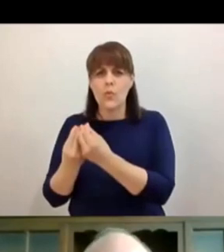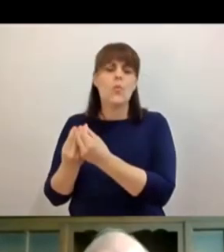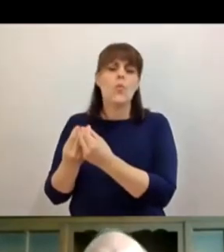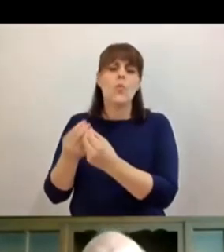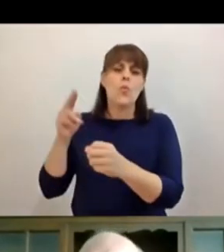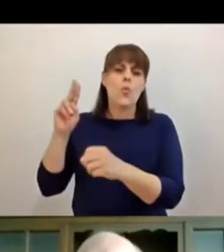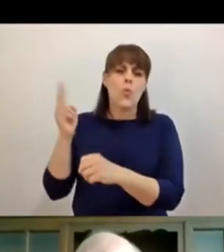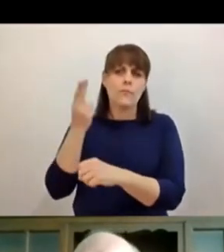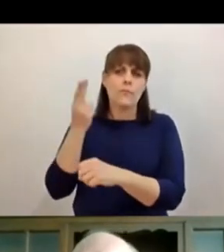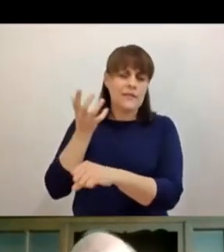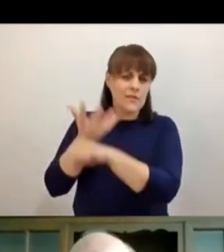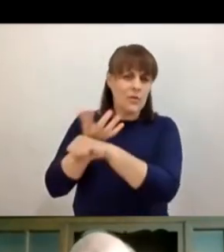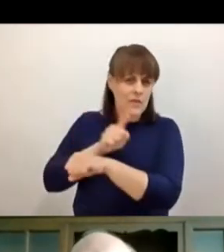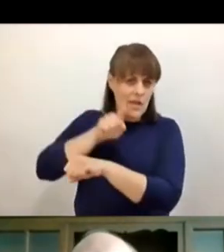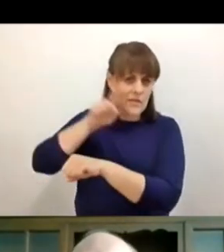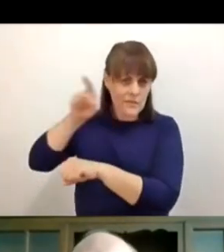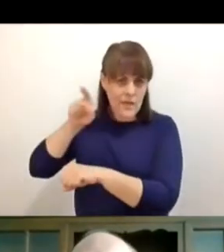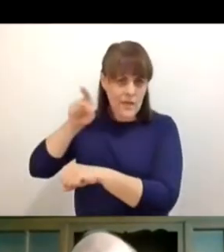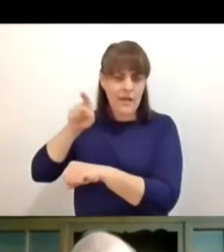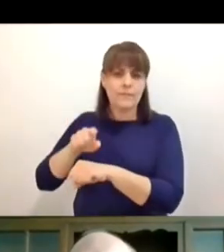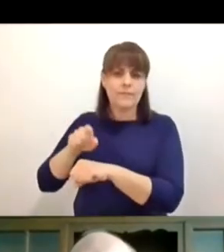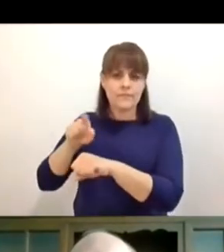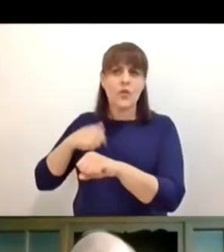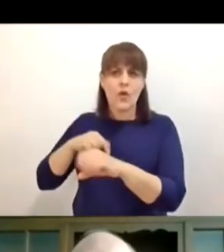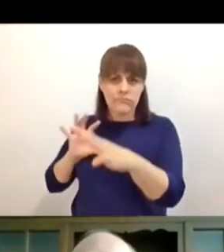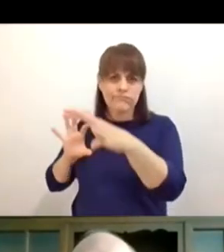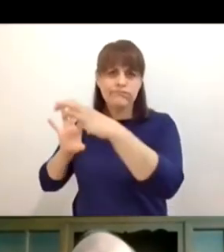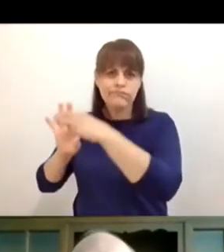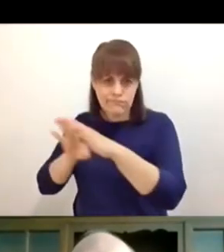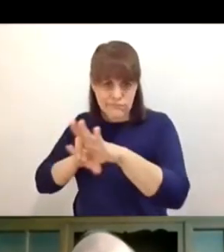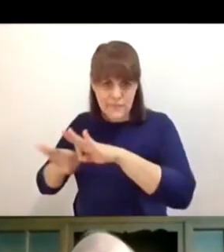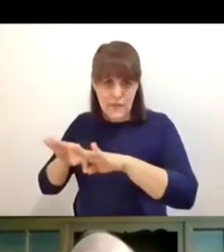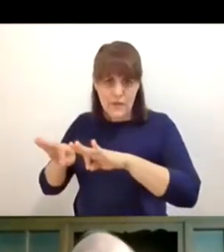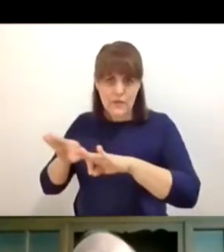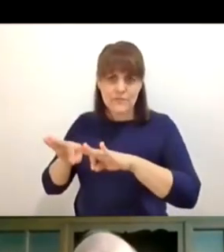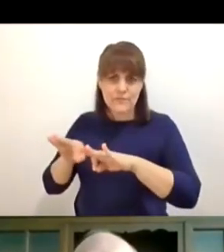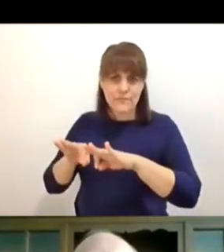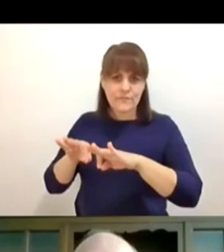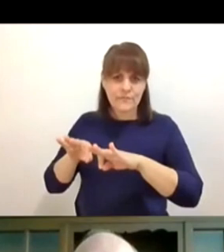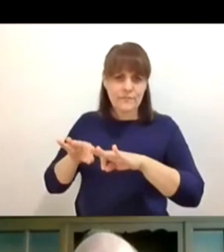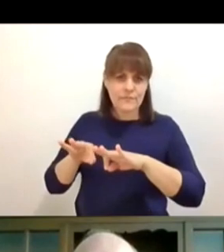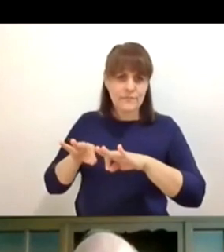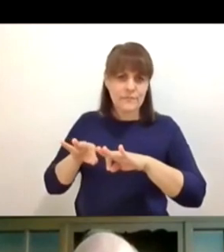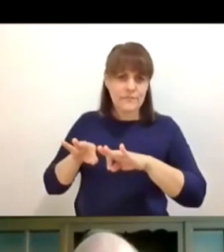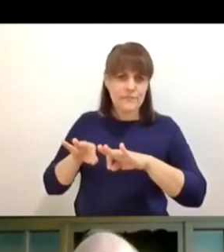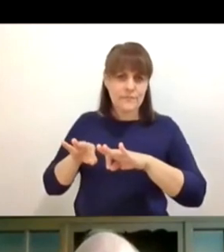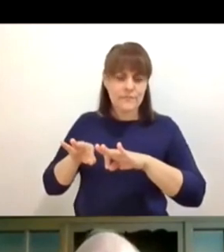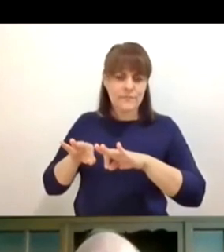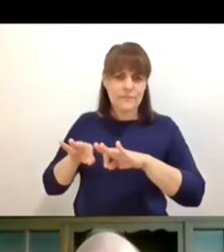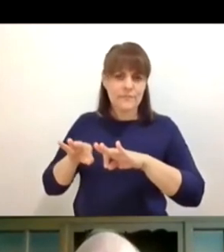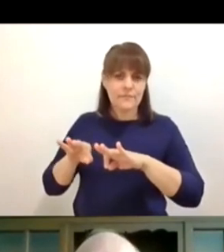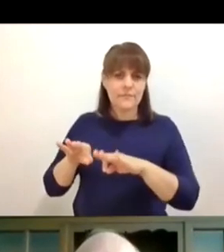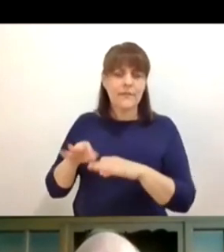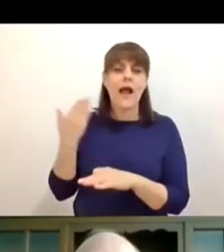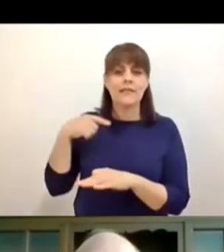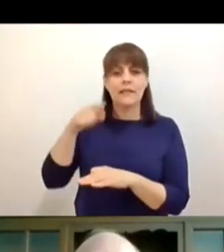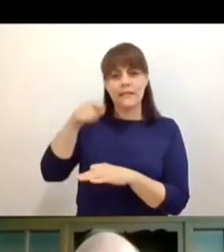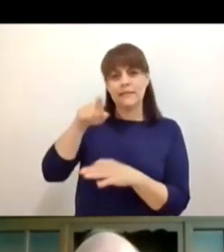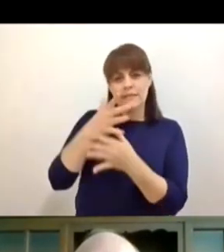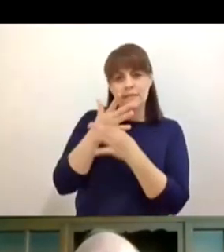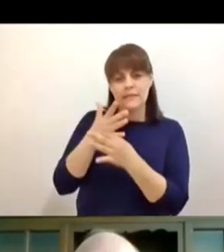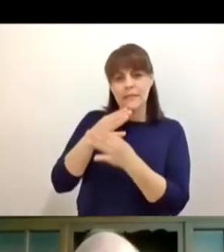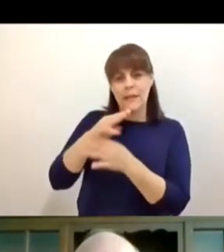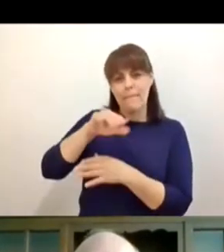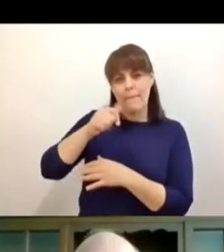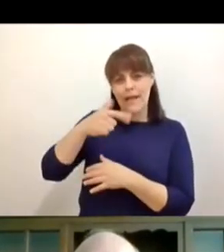población, citábamos, y era para nosotros, como lo bien lo dice el magistrado, muy importante el trabajo con las familias, por ejemplo, y